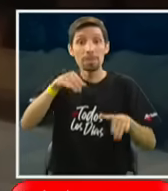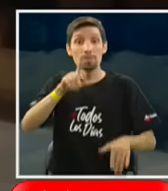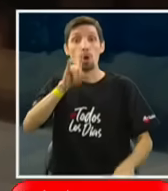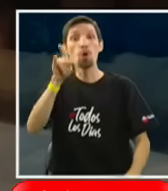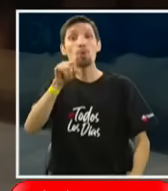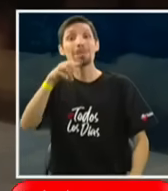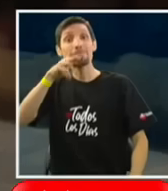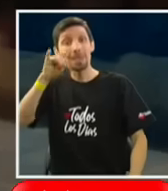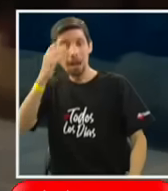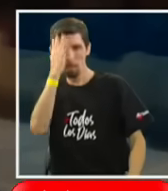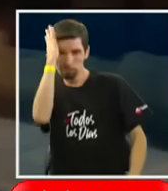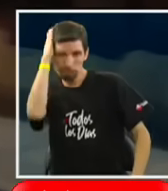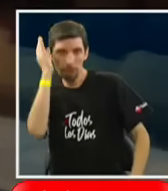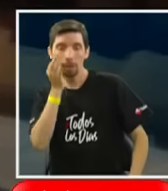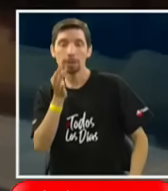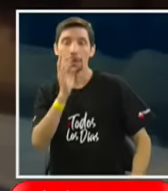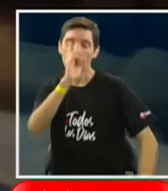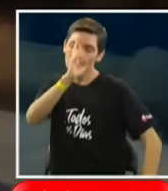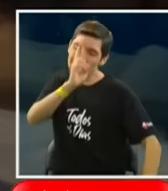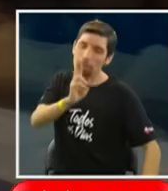con respeto al público.